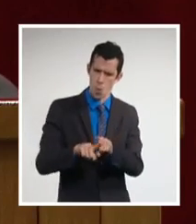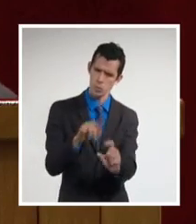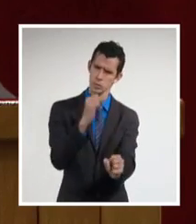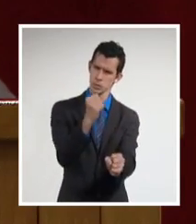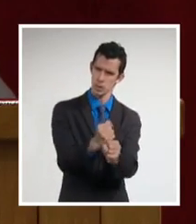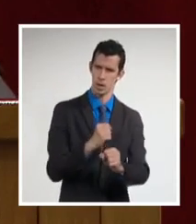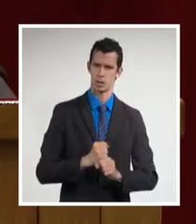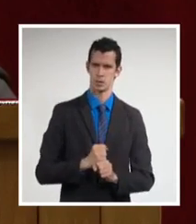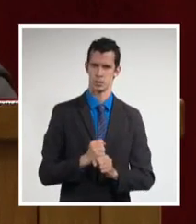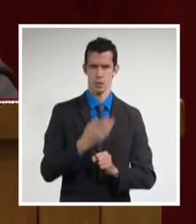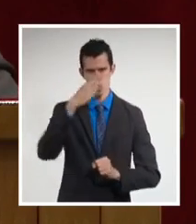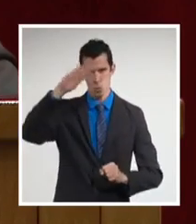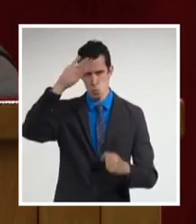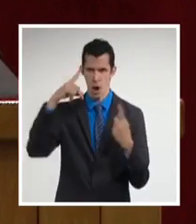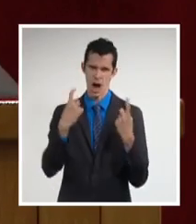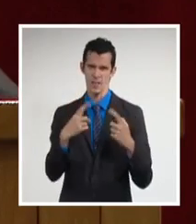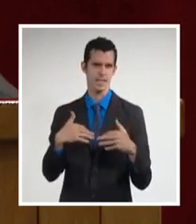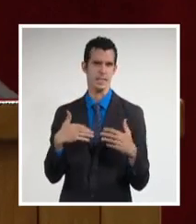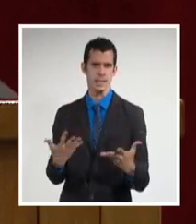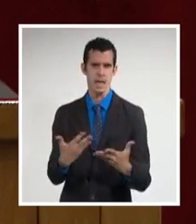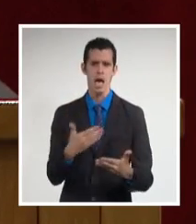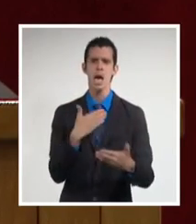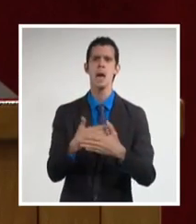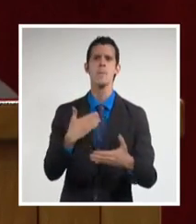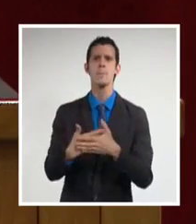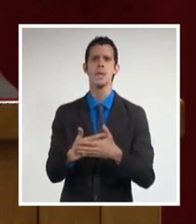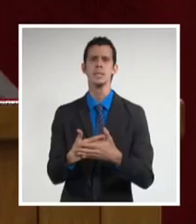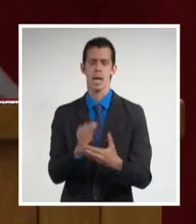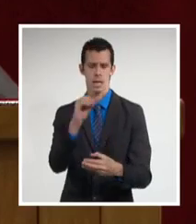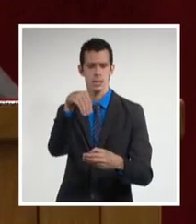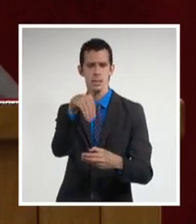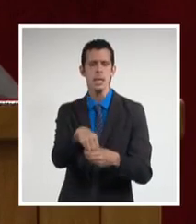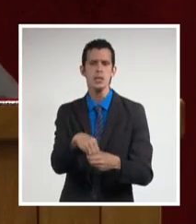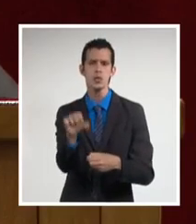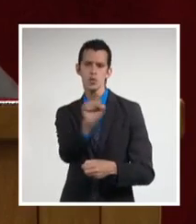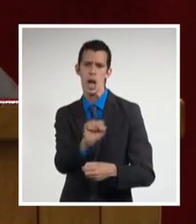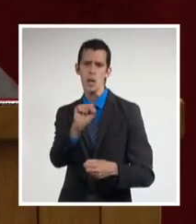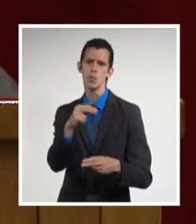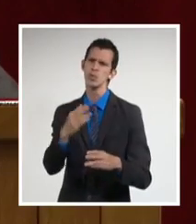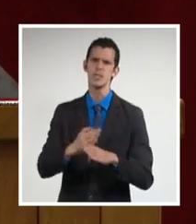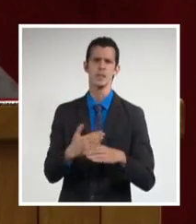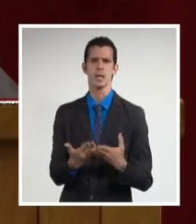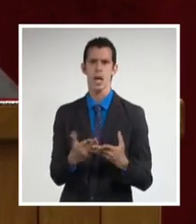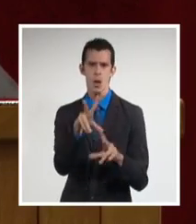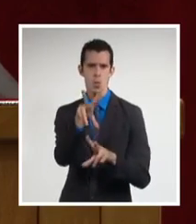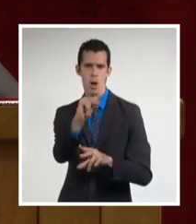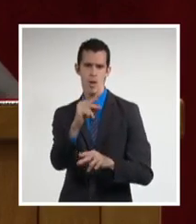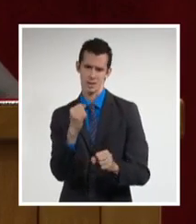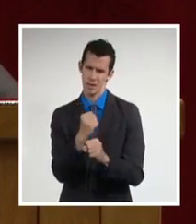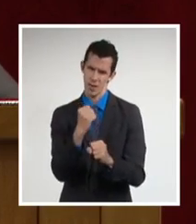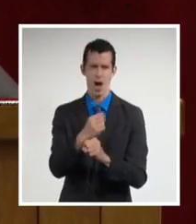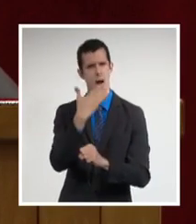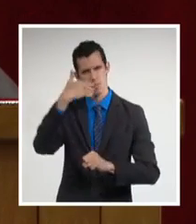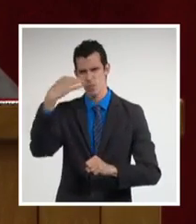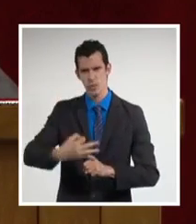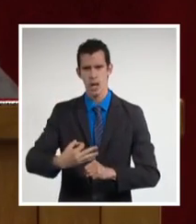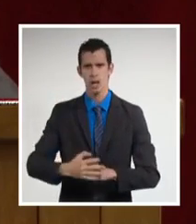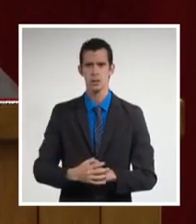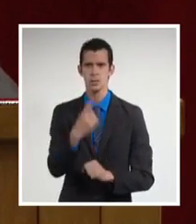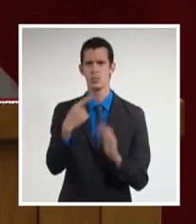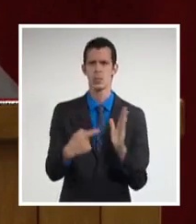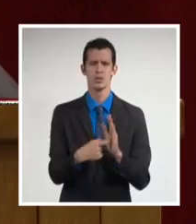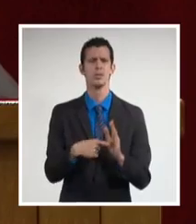una empresa estatal socialista eficiente, audaz, innovadora y un sector no estatal que, como complemento del